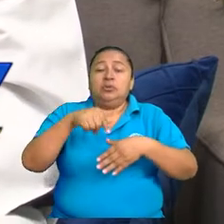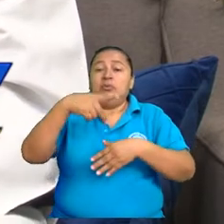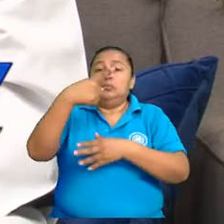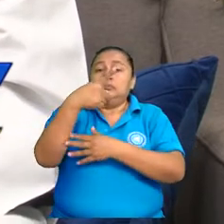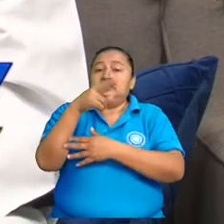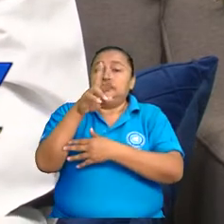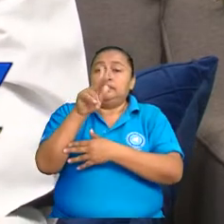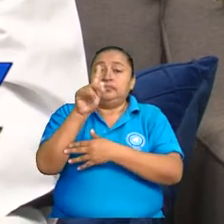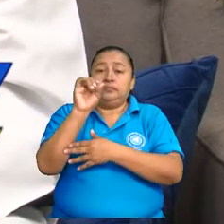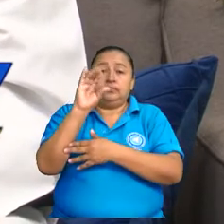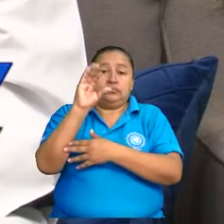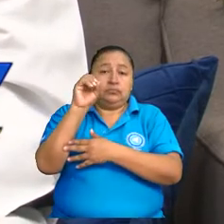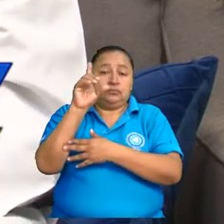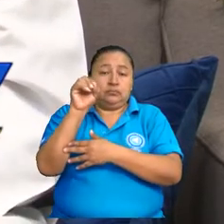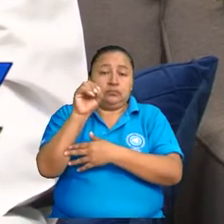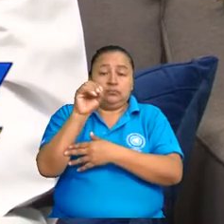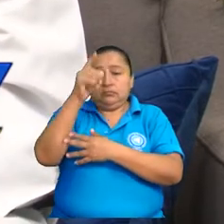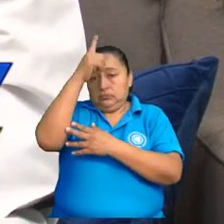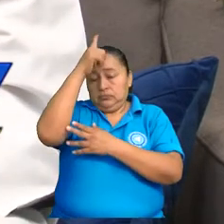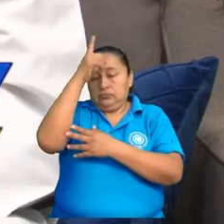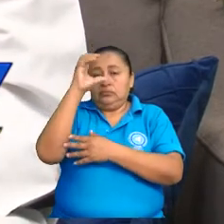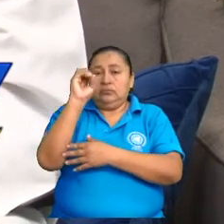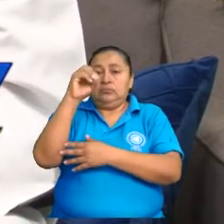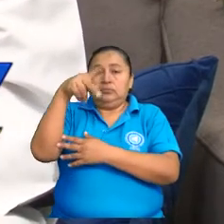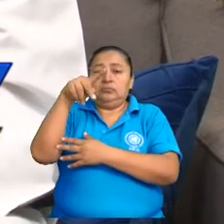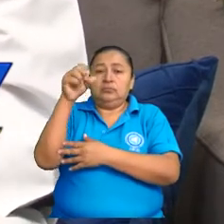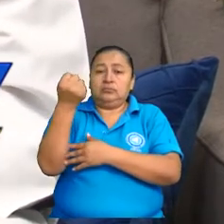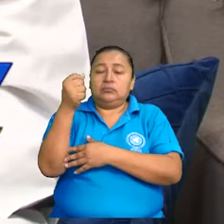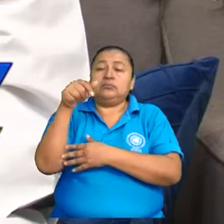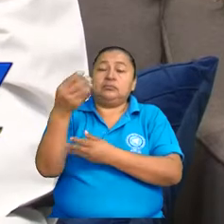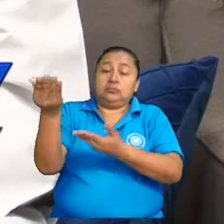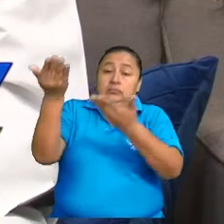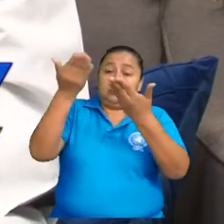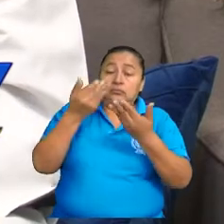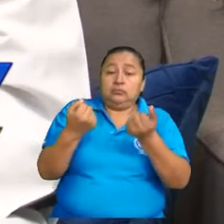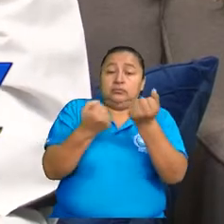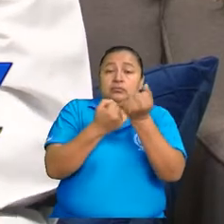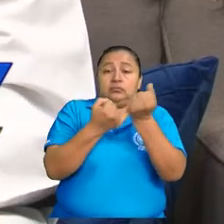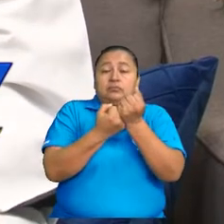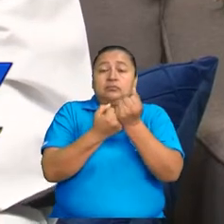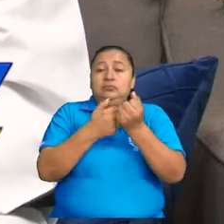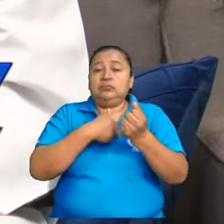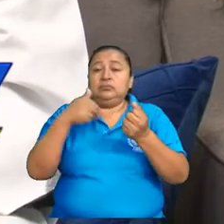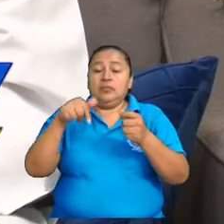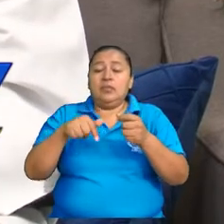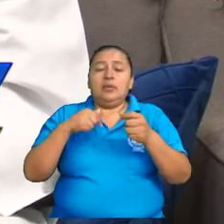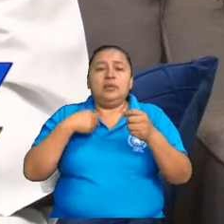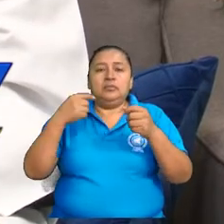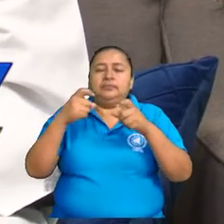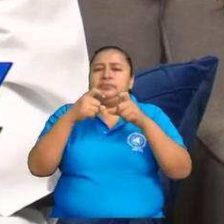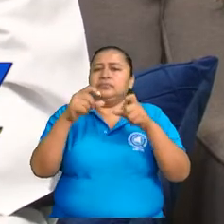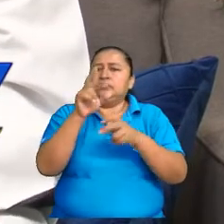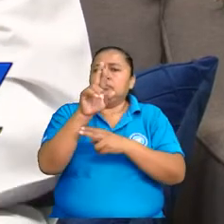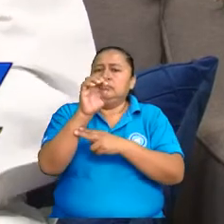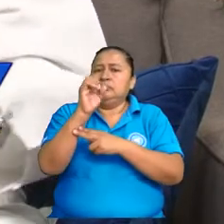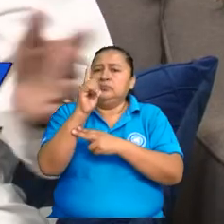Alemania, que OPS nos está brindando los reactivos para poder estar